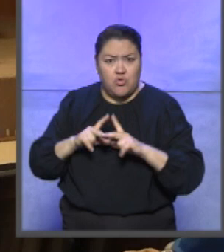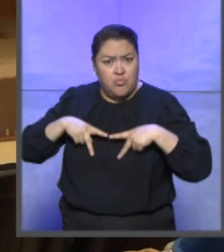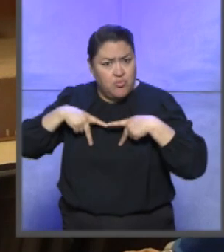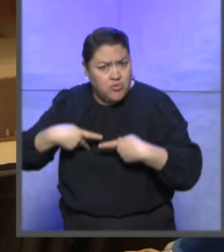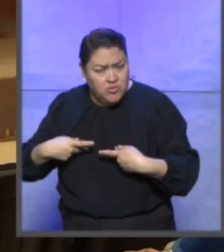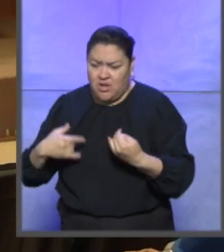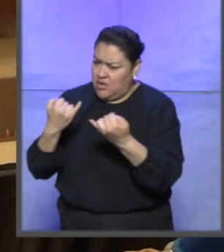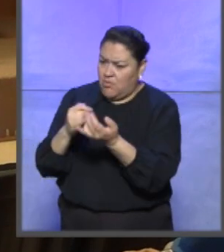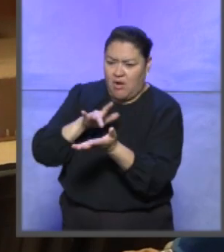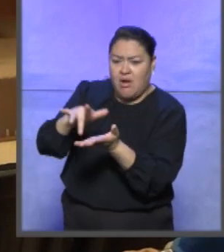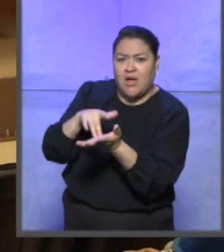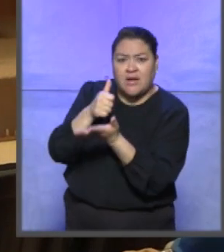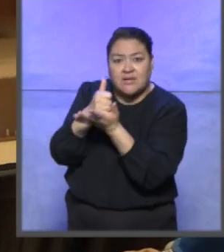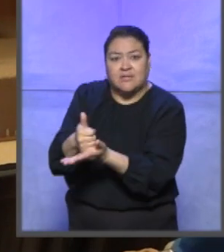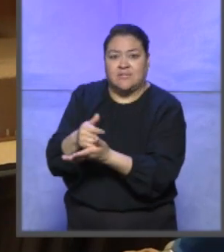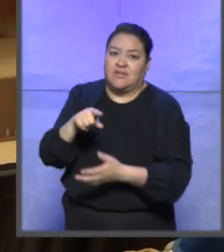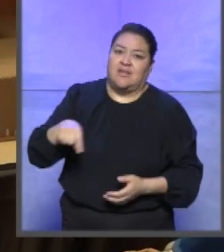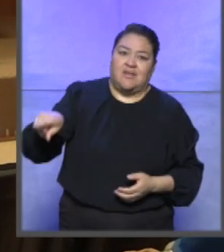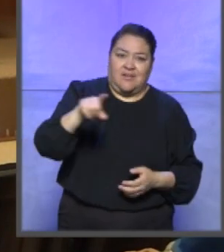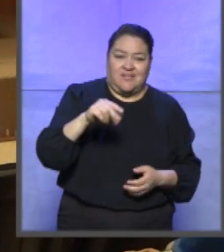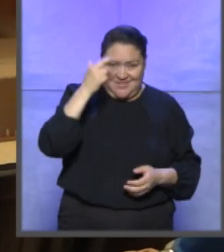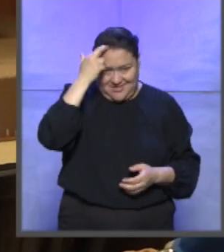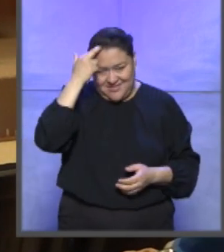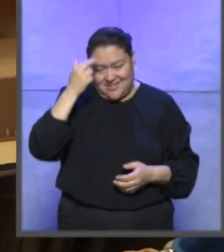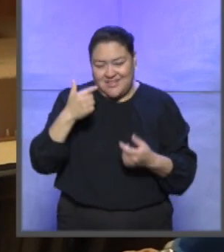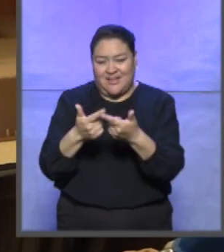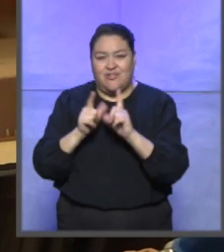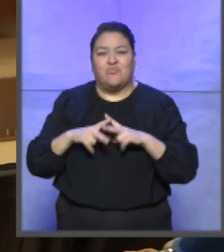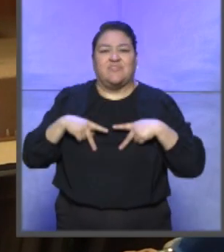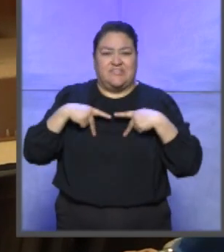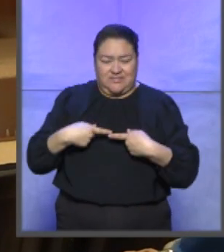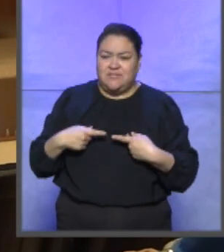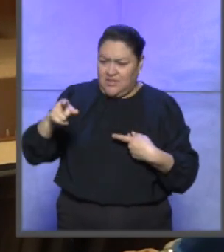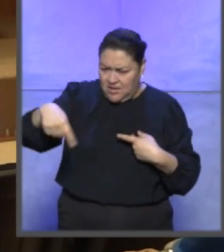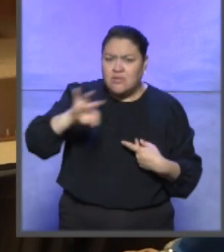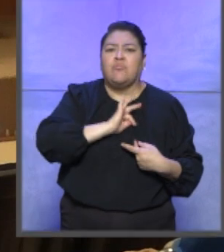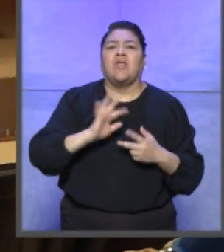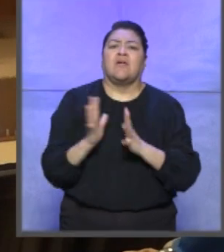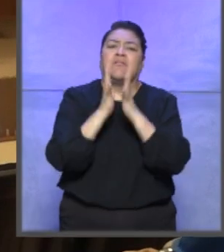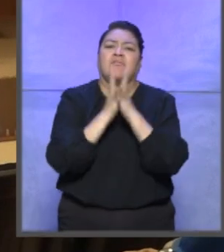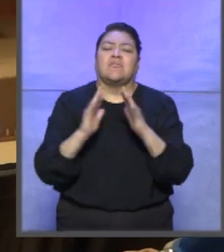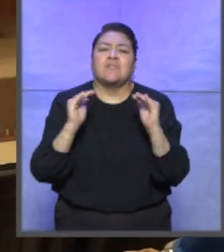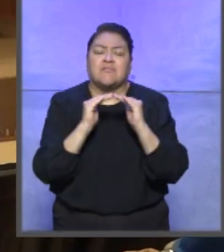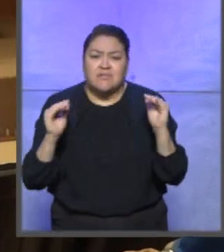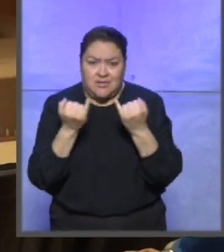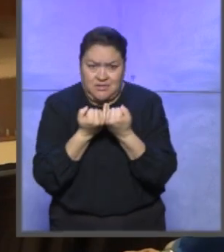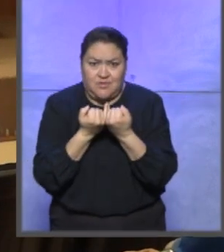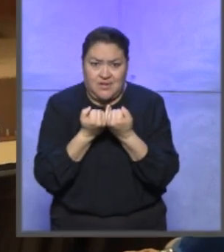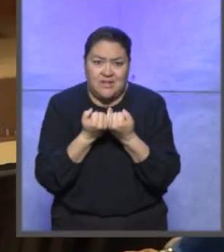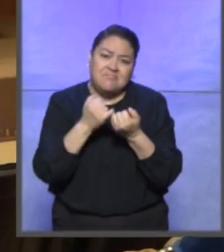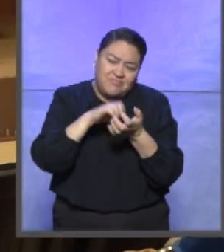grupos minoritarios o llamados en situación de vulnerabilidad, como es el